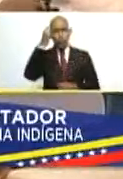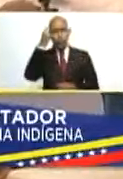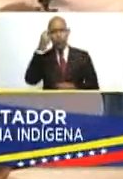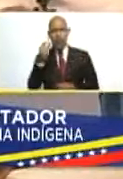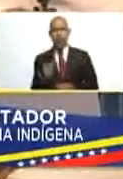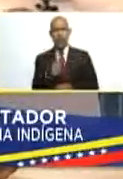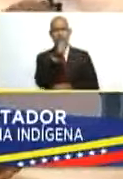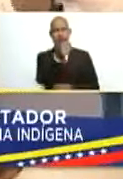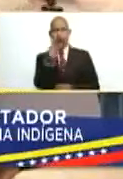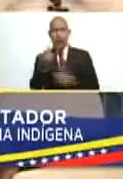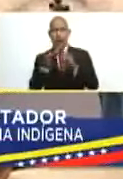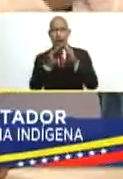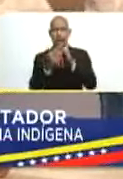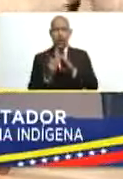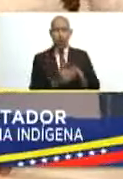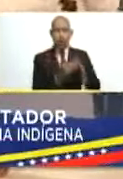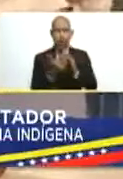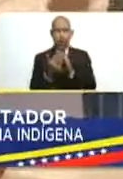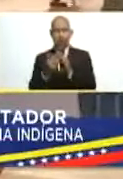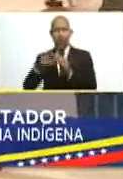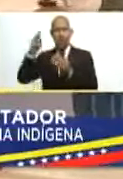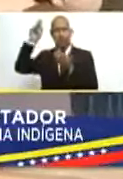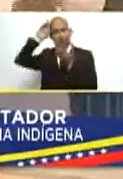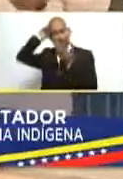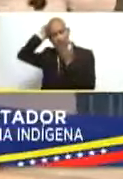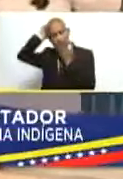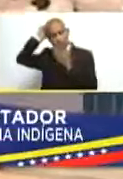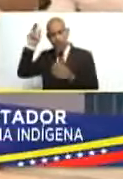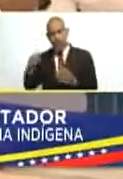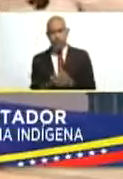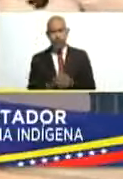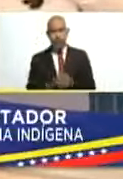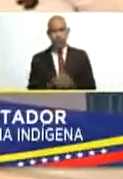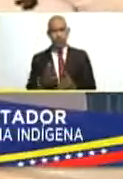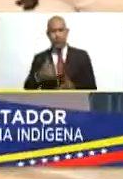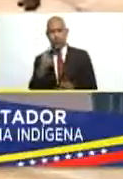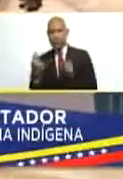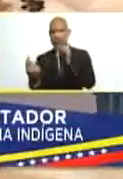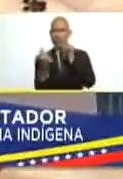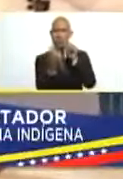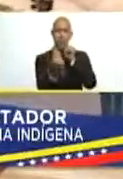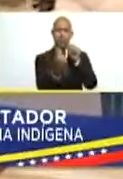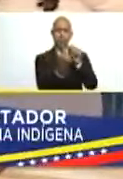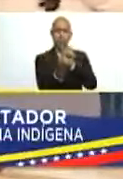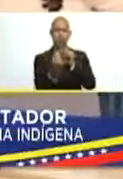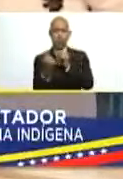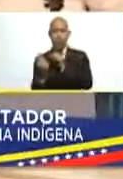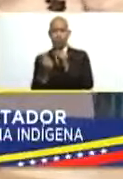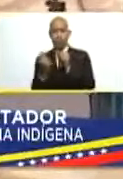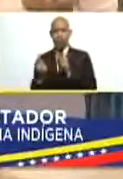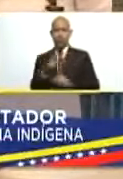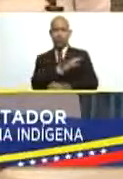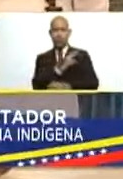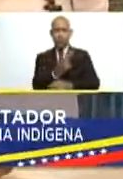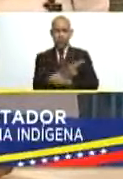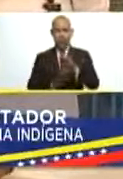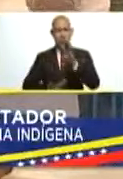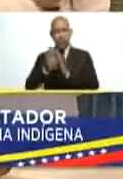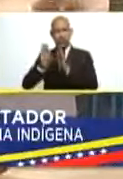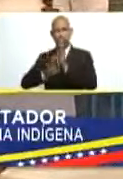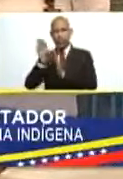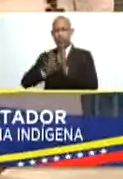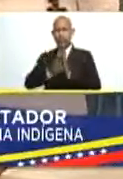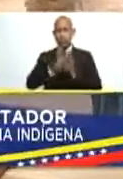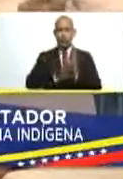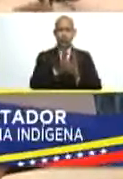cada comunidad indígena, en estos pueblos y comunidades donde se debate, en donde se fuerza, en donde la lucha